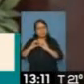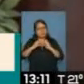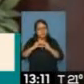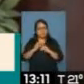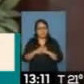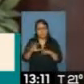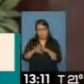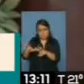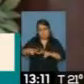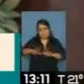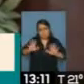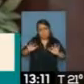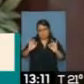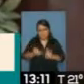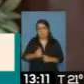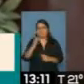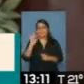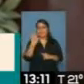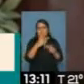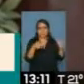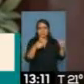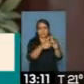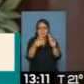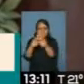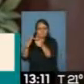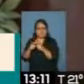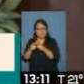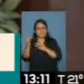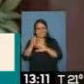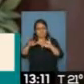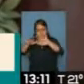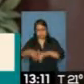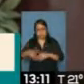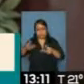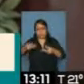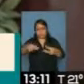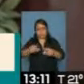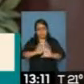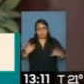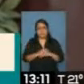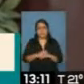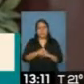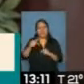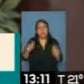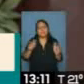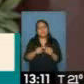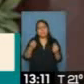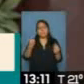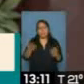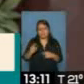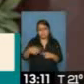decías, las tres comisiones hoy sacaron despacho. Se reunieron fundamentalmente porque el día de